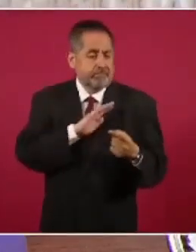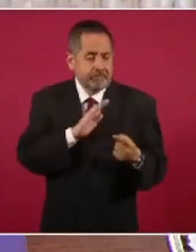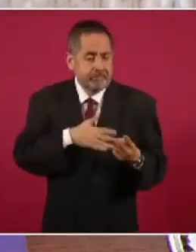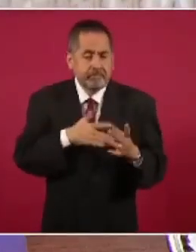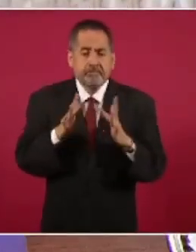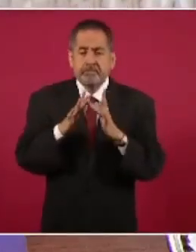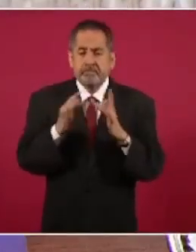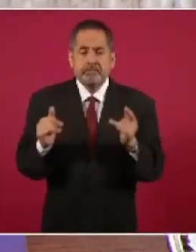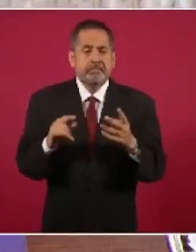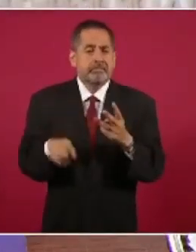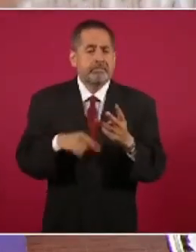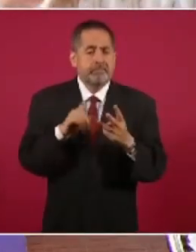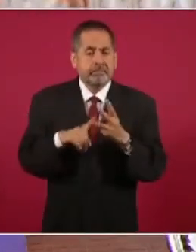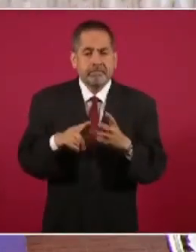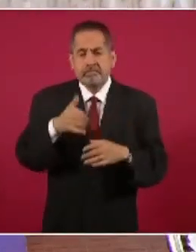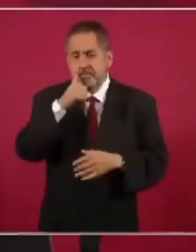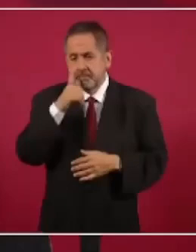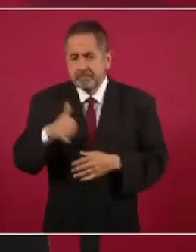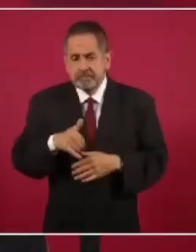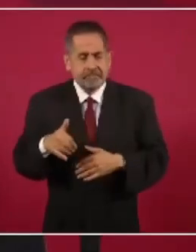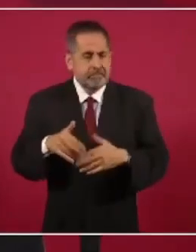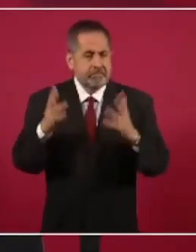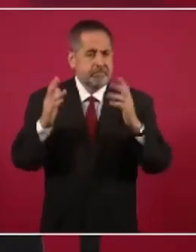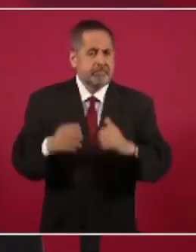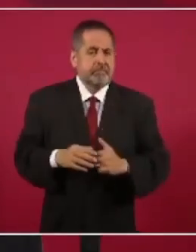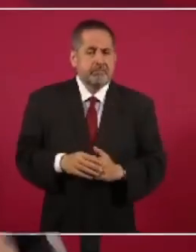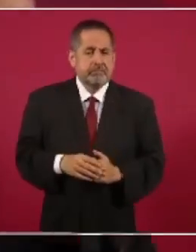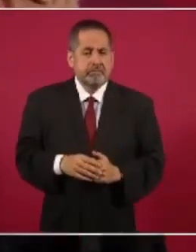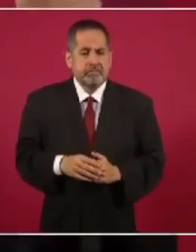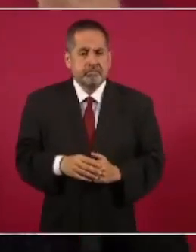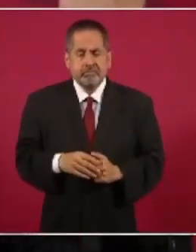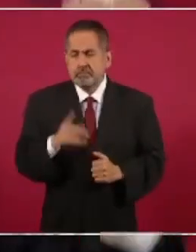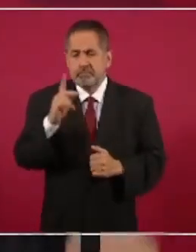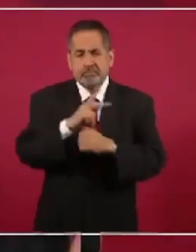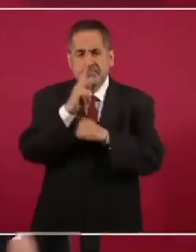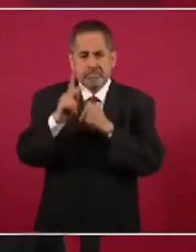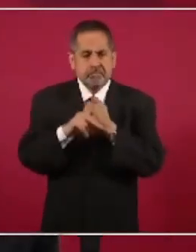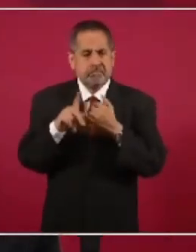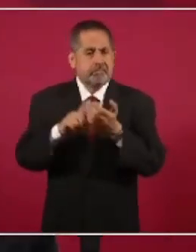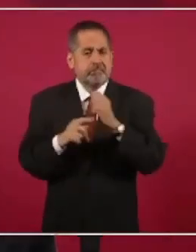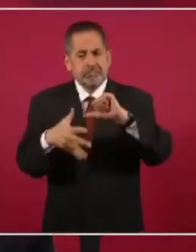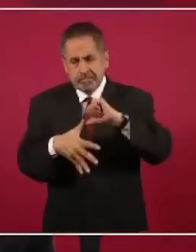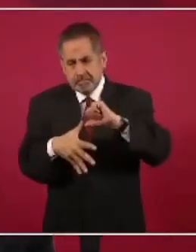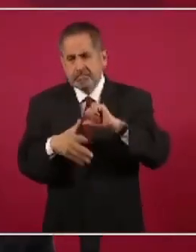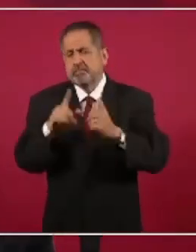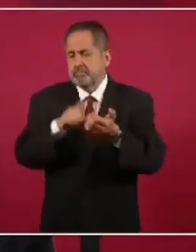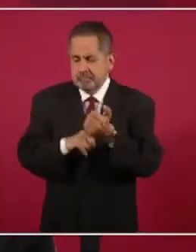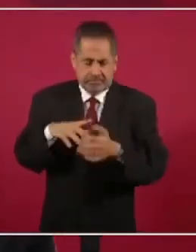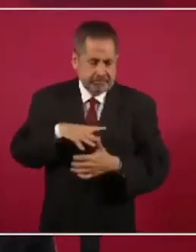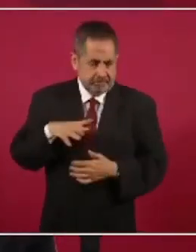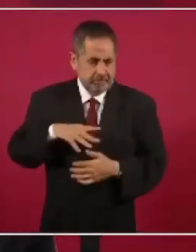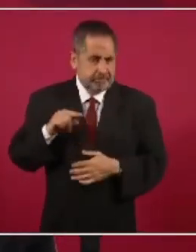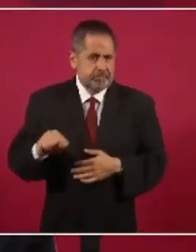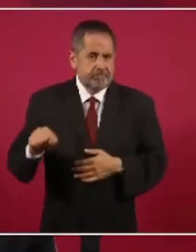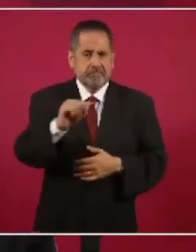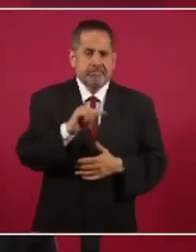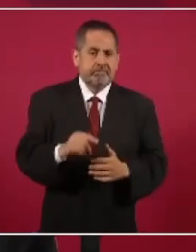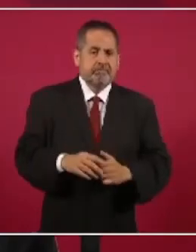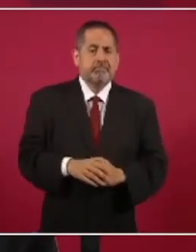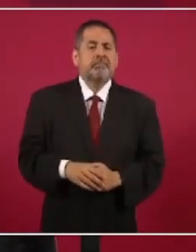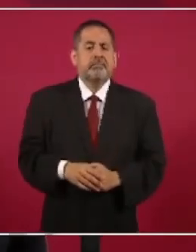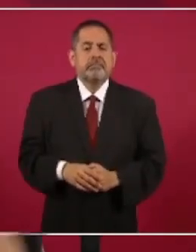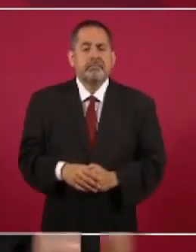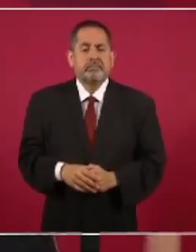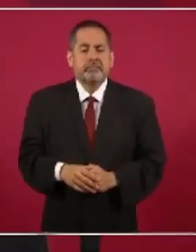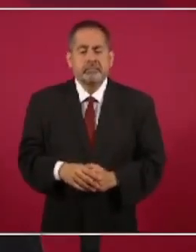Francia, en Italia, en países de América Latina, Chile.